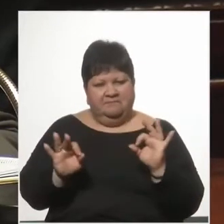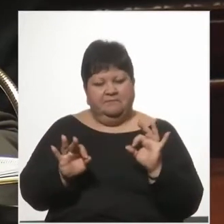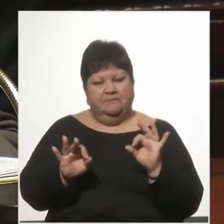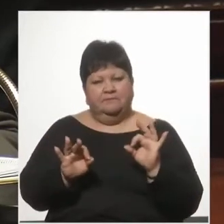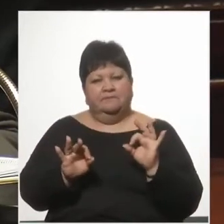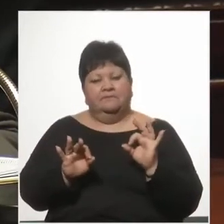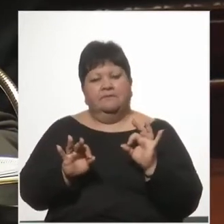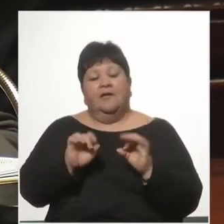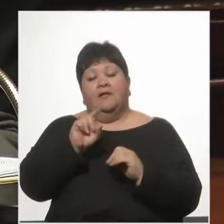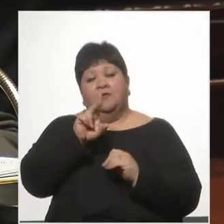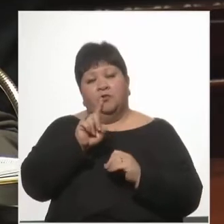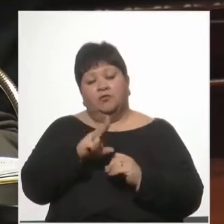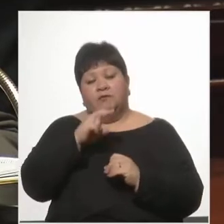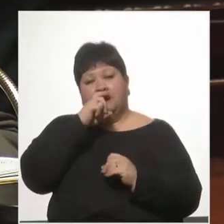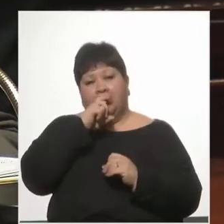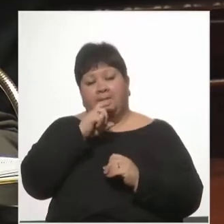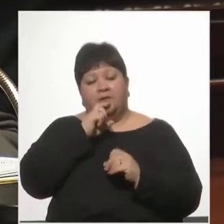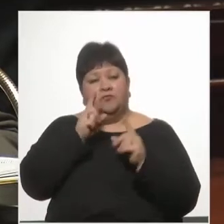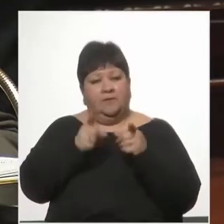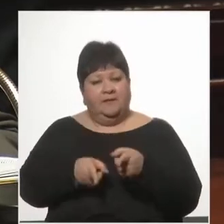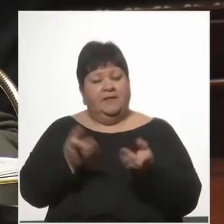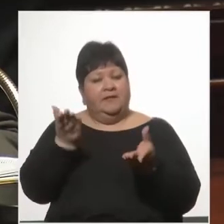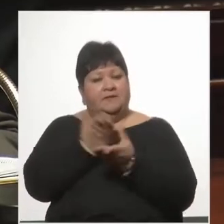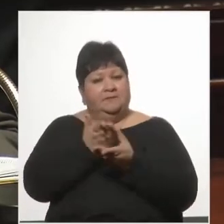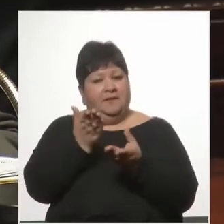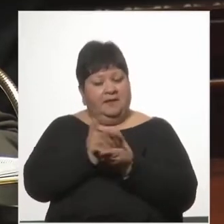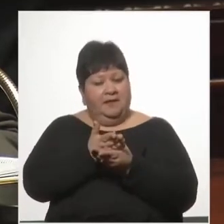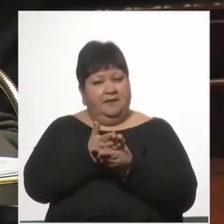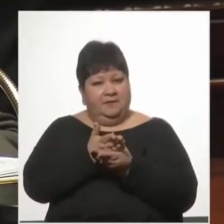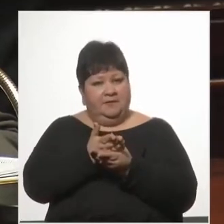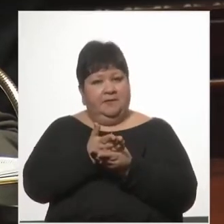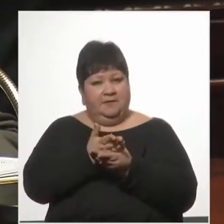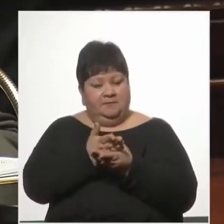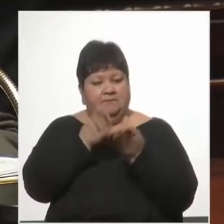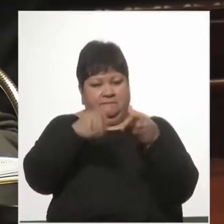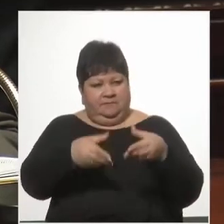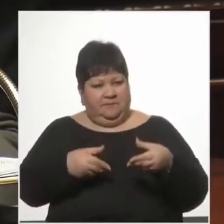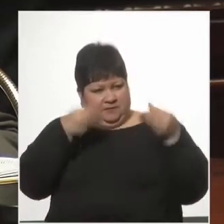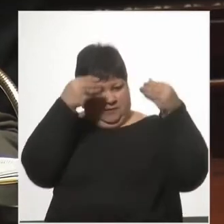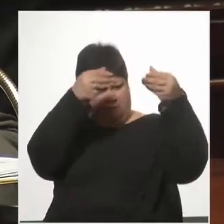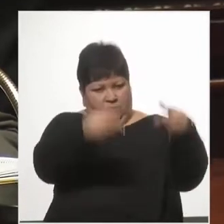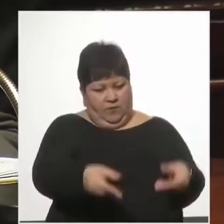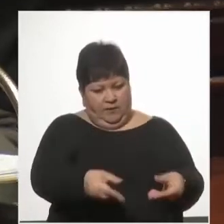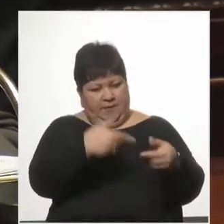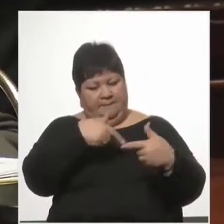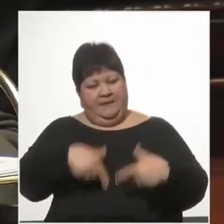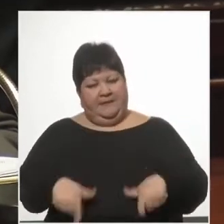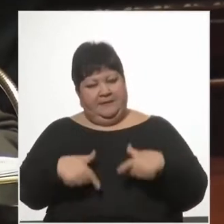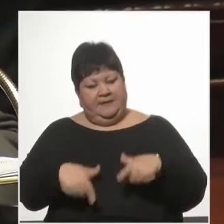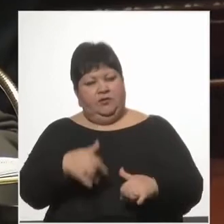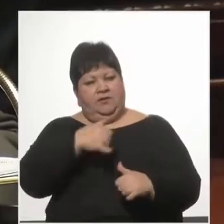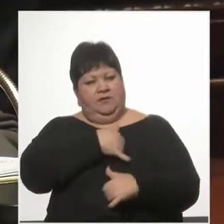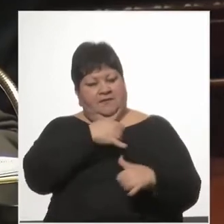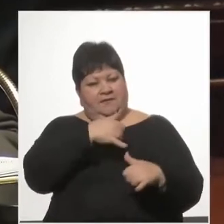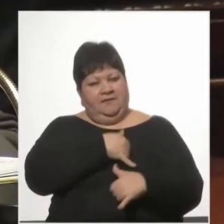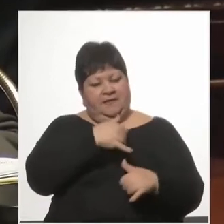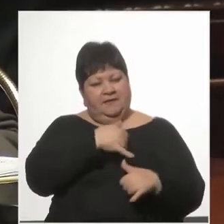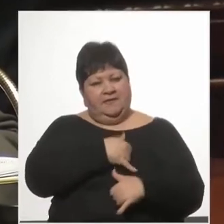También, el 12 de marzo, el expediente y sus acordonados es devuelto al Ministerio de Defensa Nacional, según consta en el